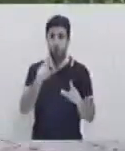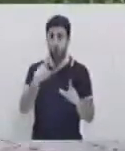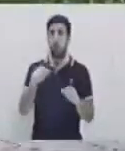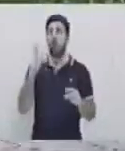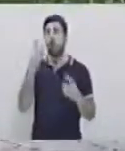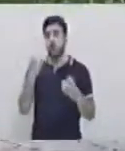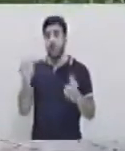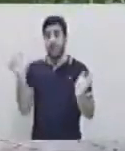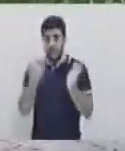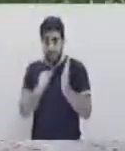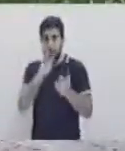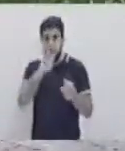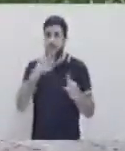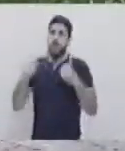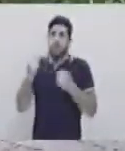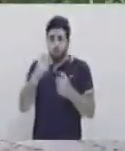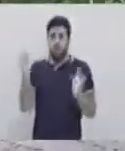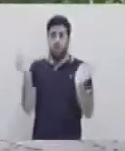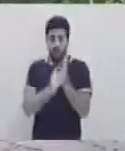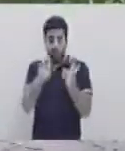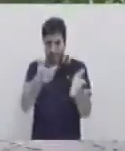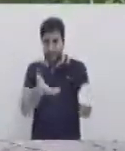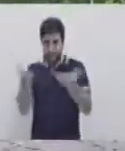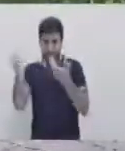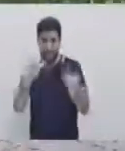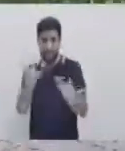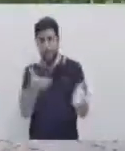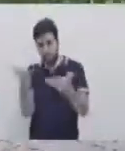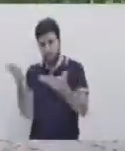suene nuevamente, continuamos nuestro recorrido.